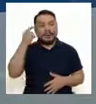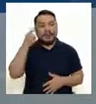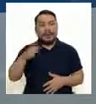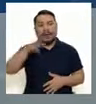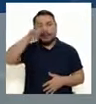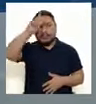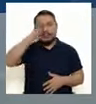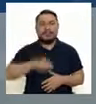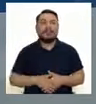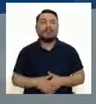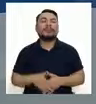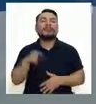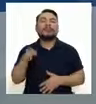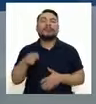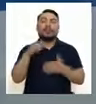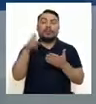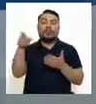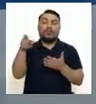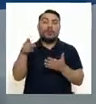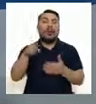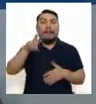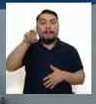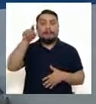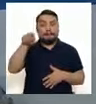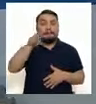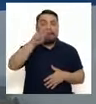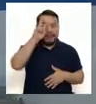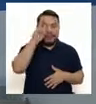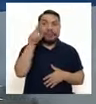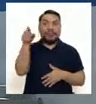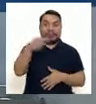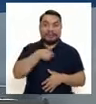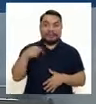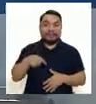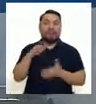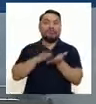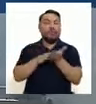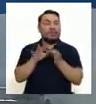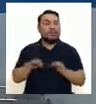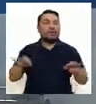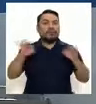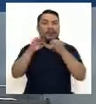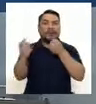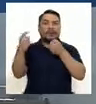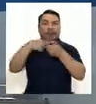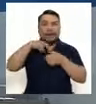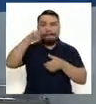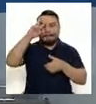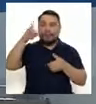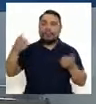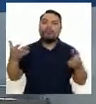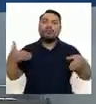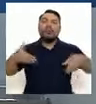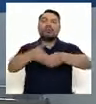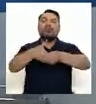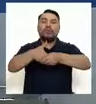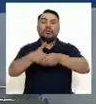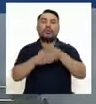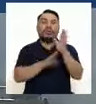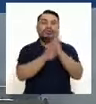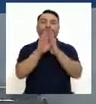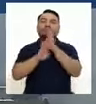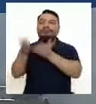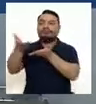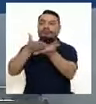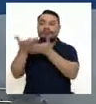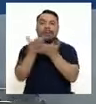Perú un socio estratégico dentro del aspecto económico, cultural,